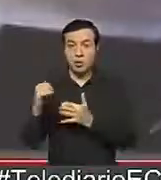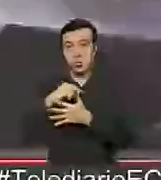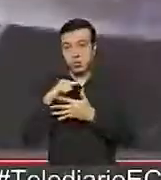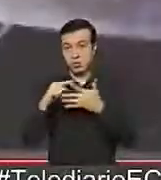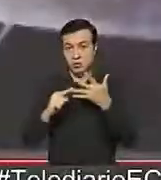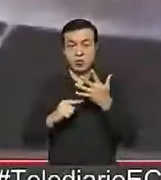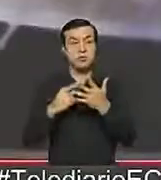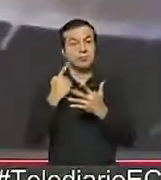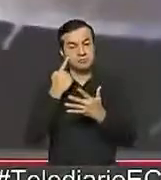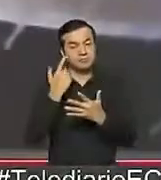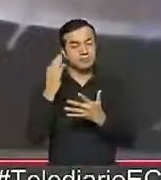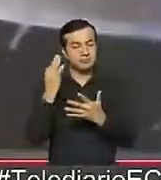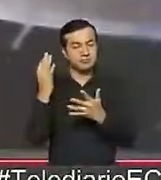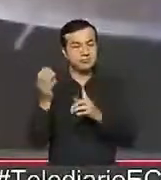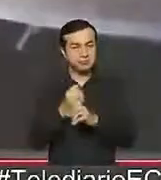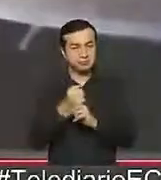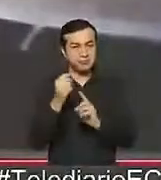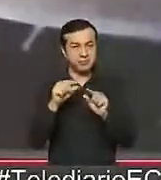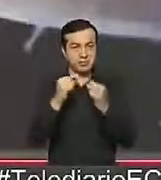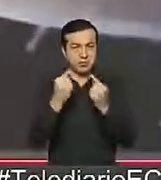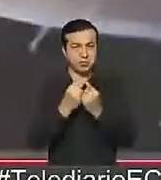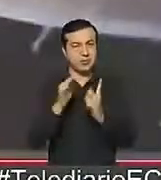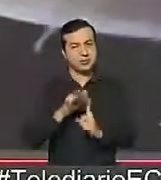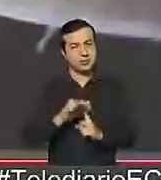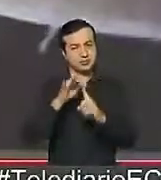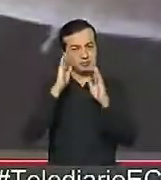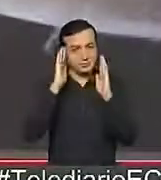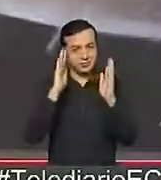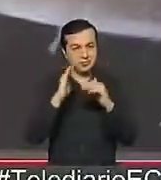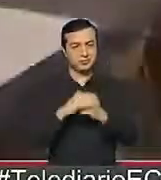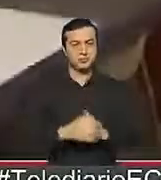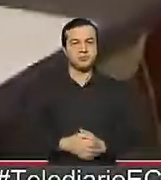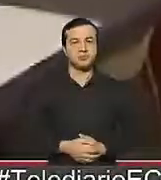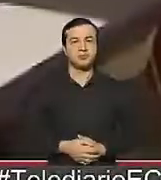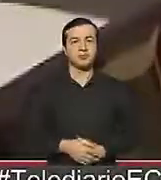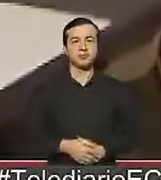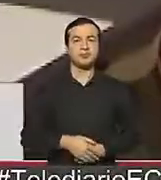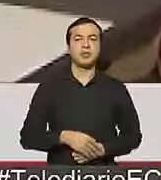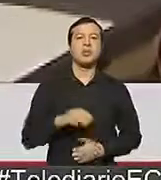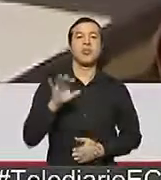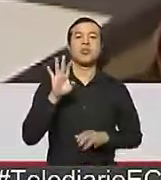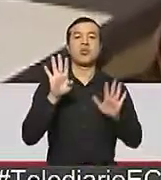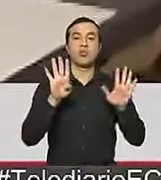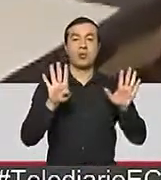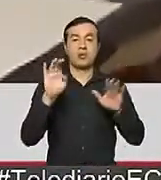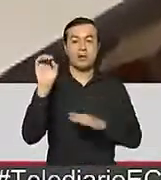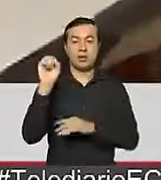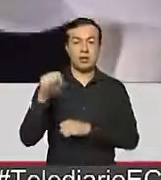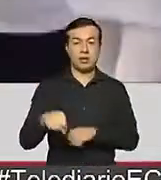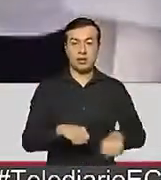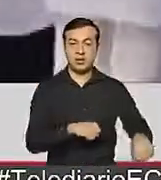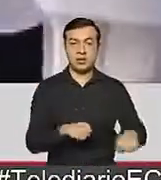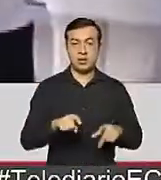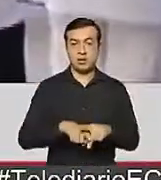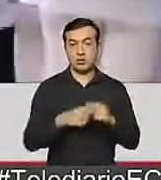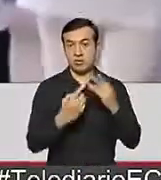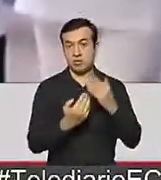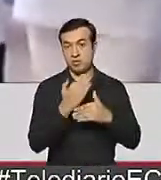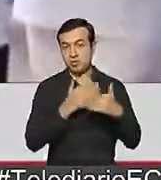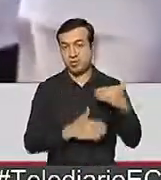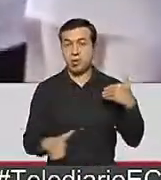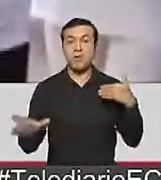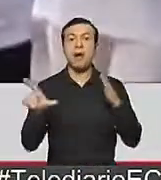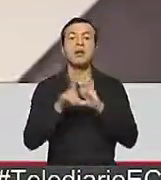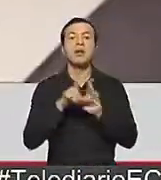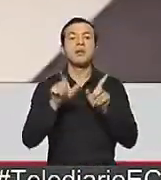constan entre los principales avances a favor de este grupo prioritario. Desde el 9 de mayo del año en curso, entró en vigencia la Ley Orgánica